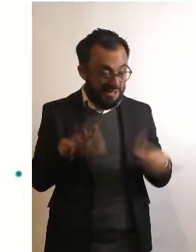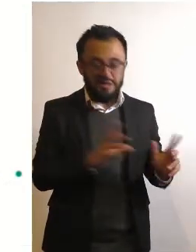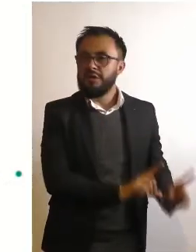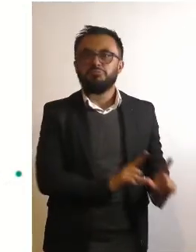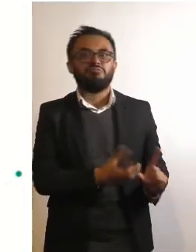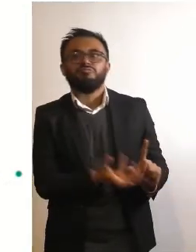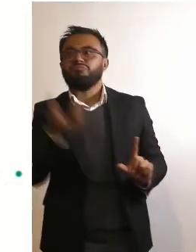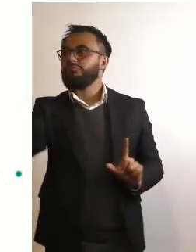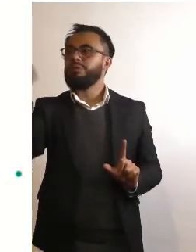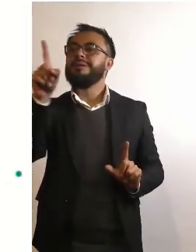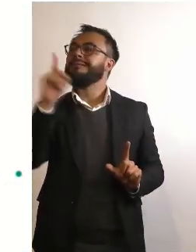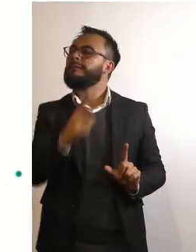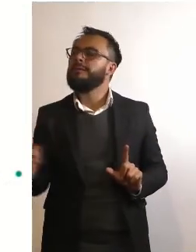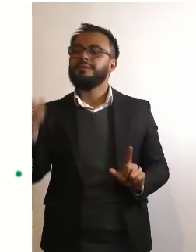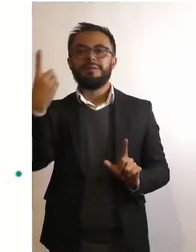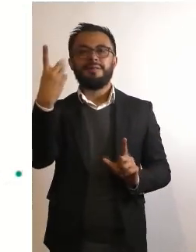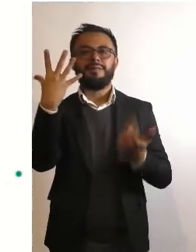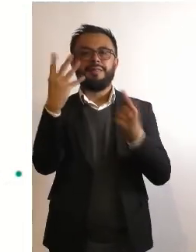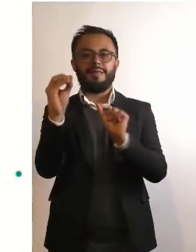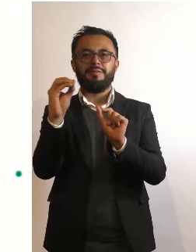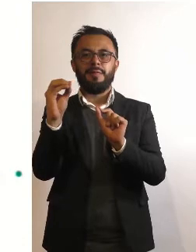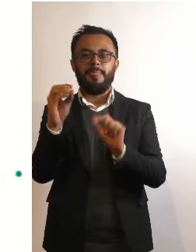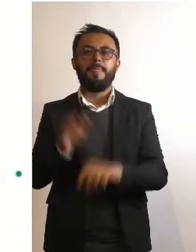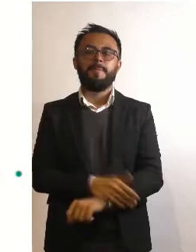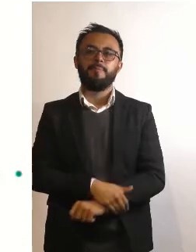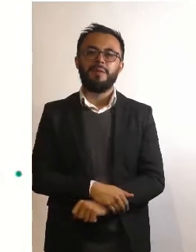En estudiantes regulares internacionales